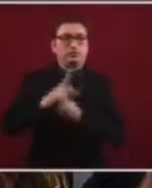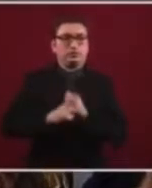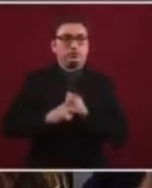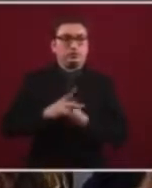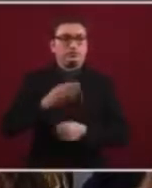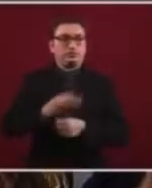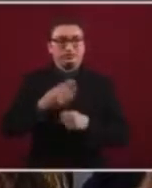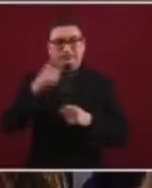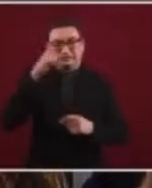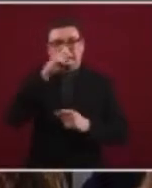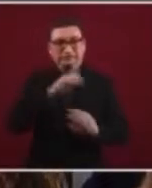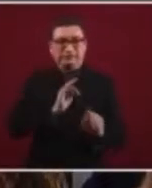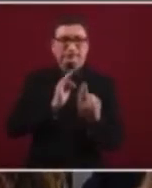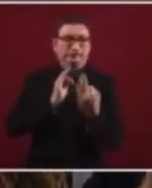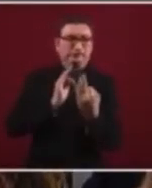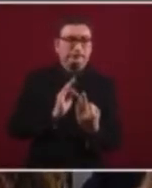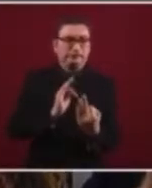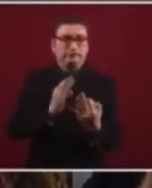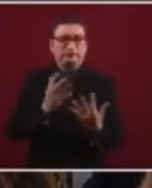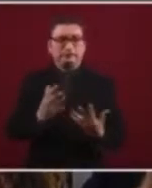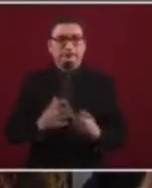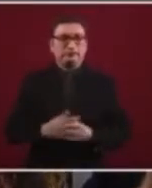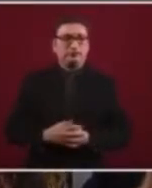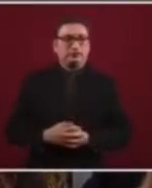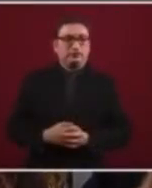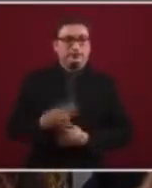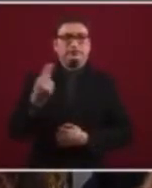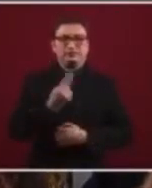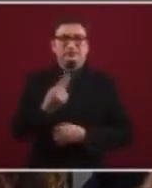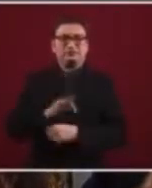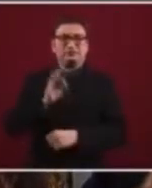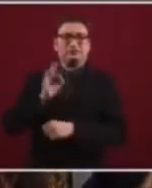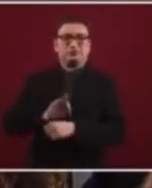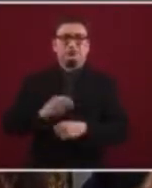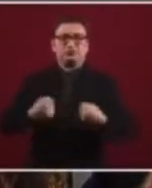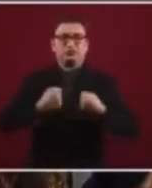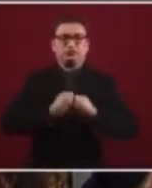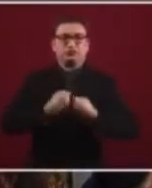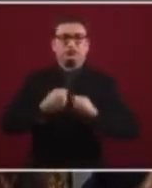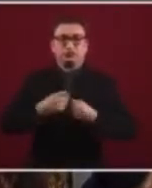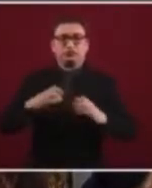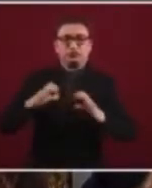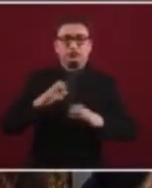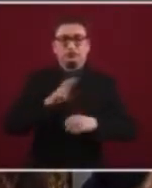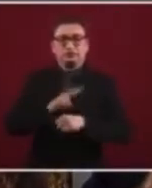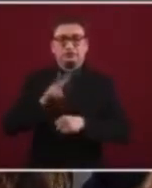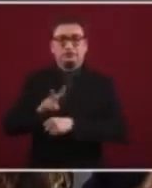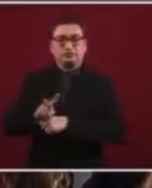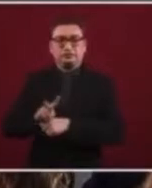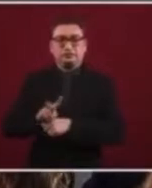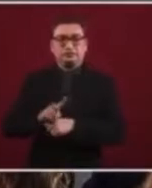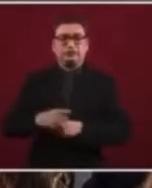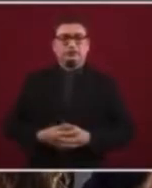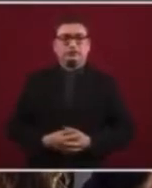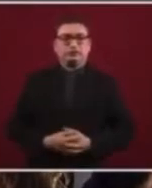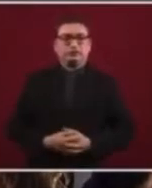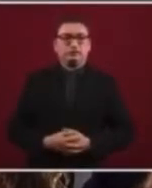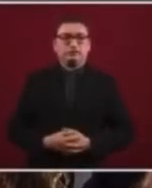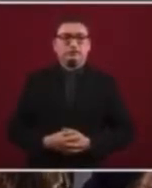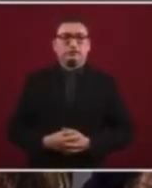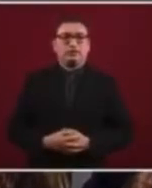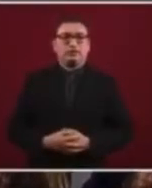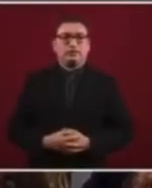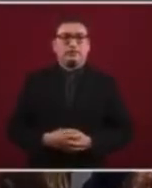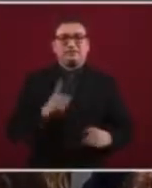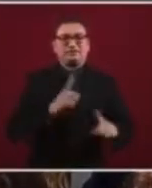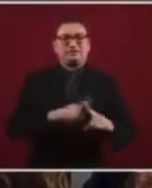lo consideró insuficiente. La respuesta del presidente Andrés Manuel López Obrador fue la que todos esperábamos. Una cosa